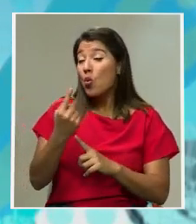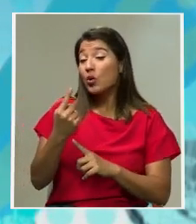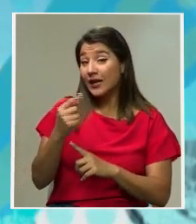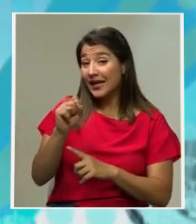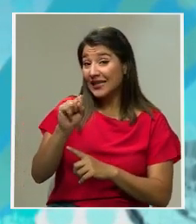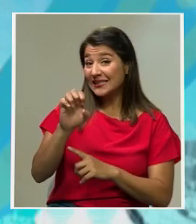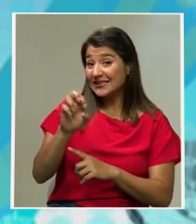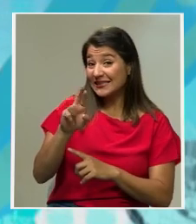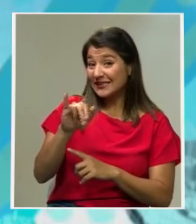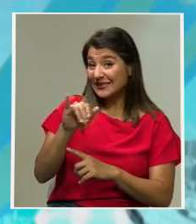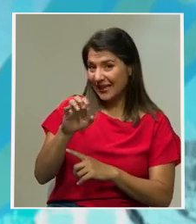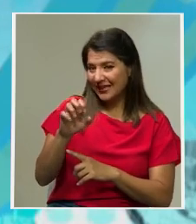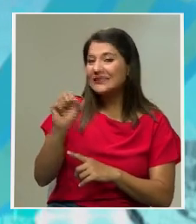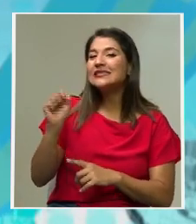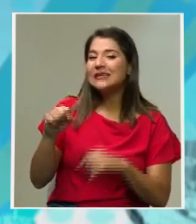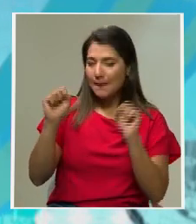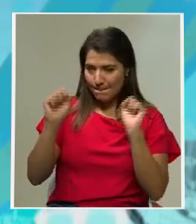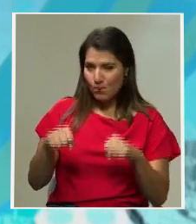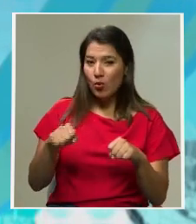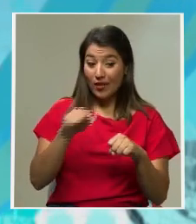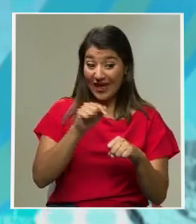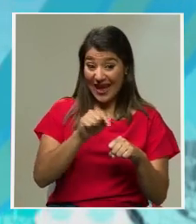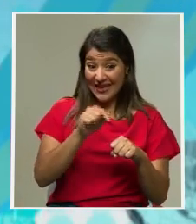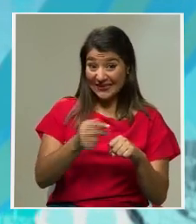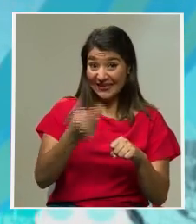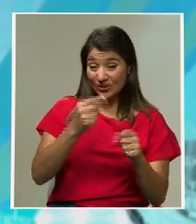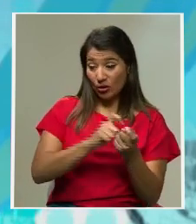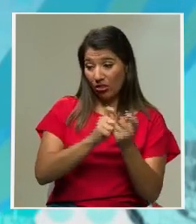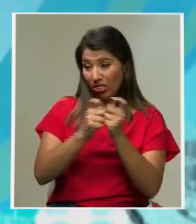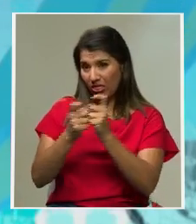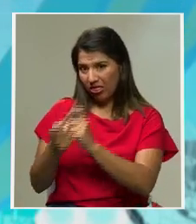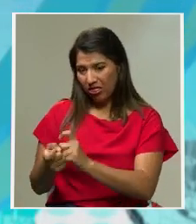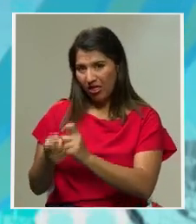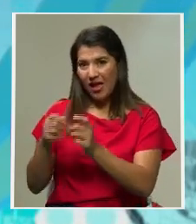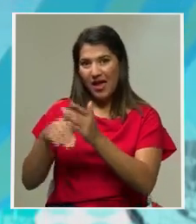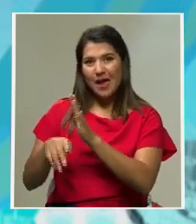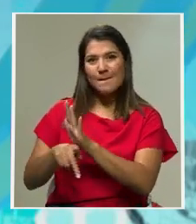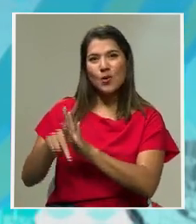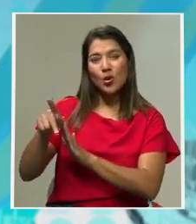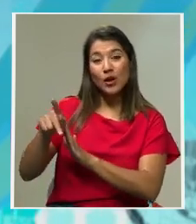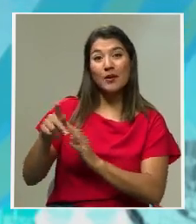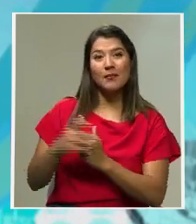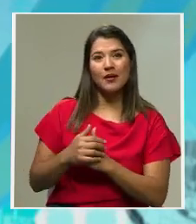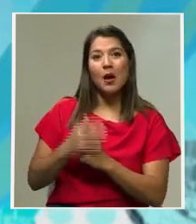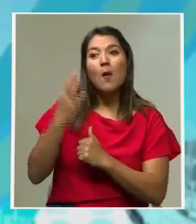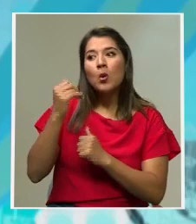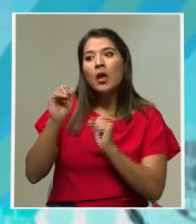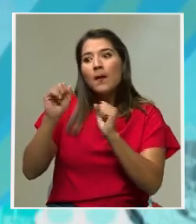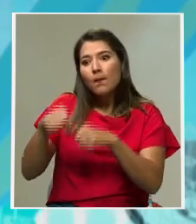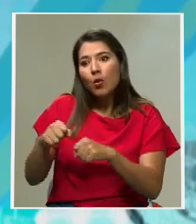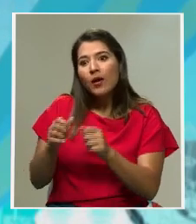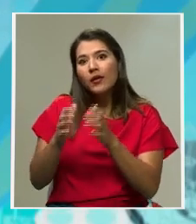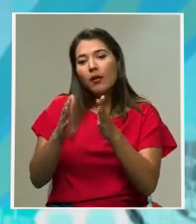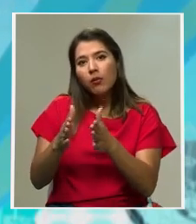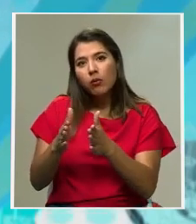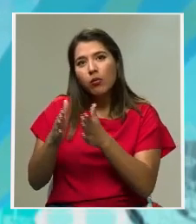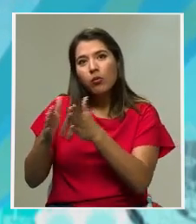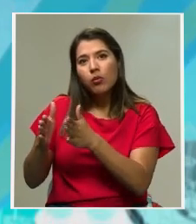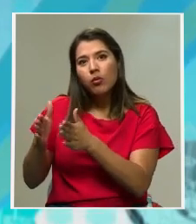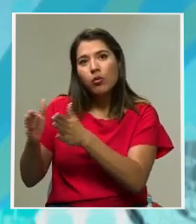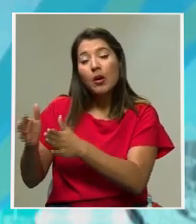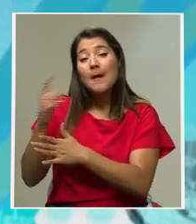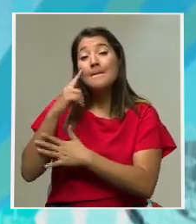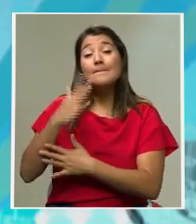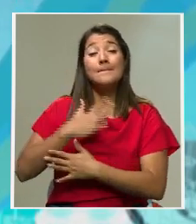posible, porque hay esa expansión del tiempo, ¿verdad? Entonces, para mí son